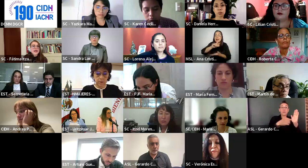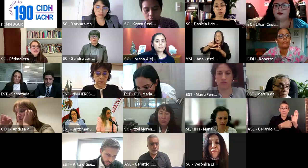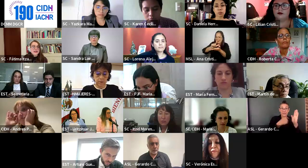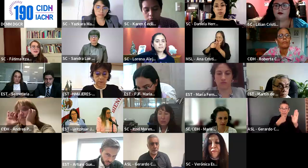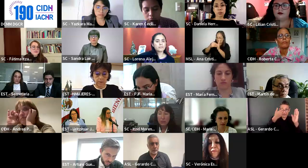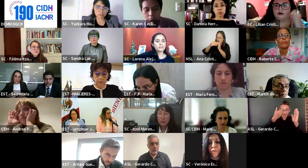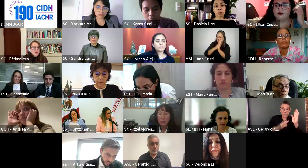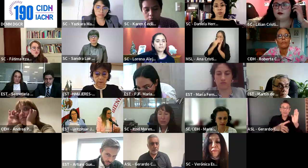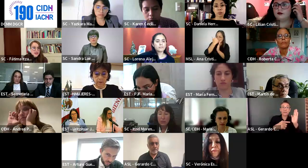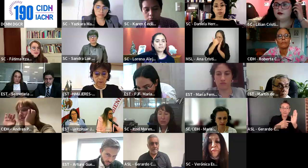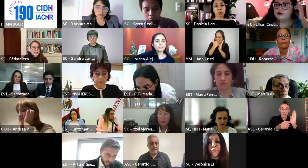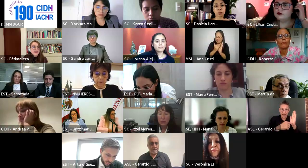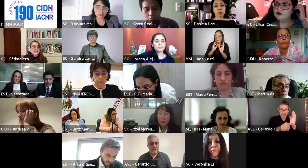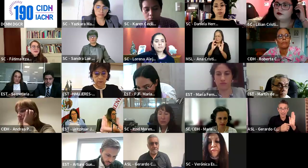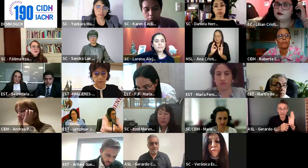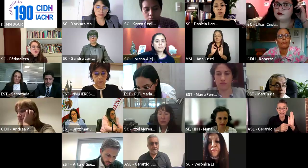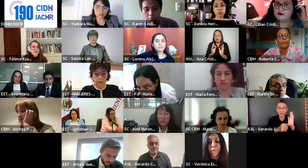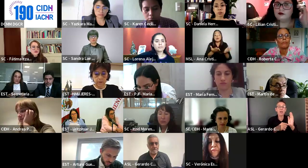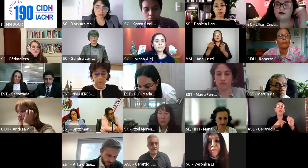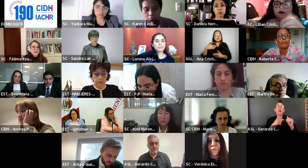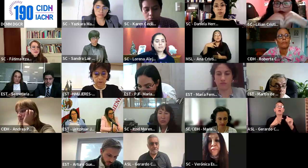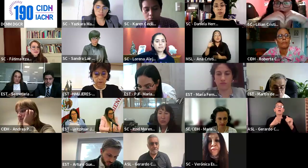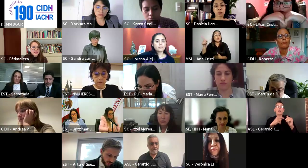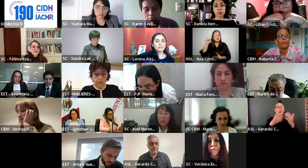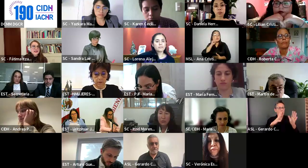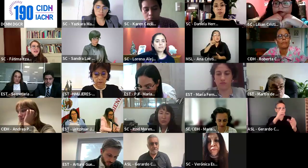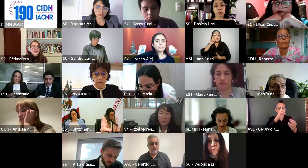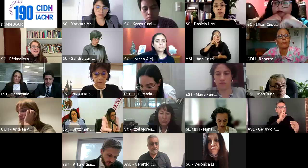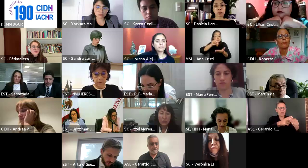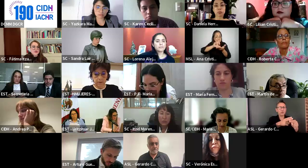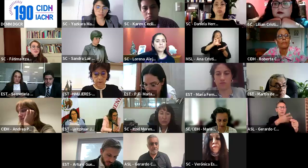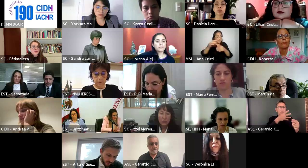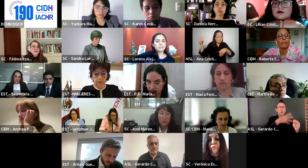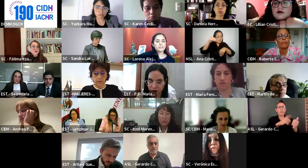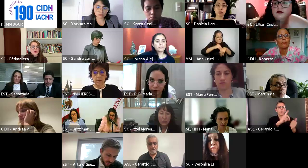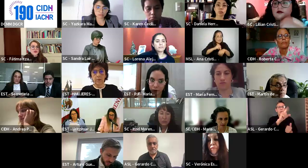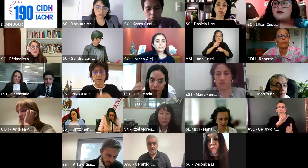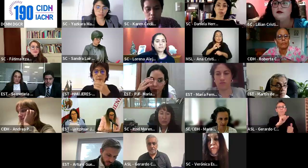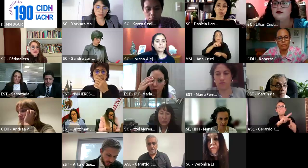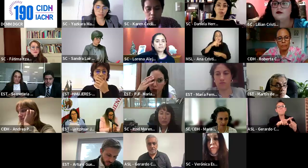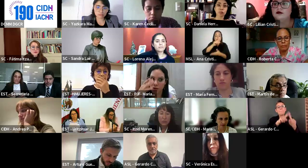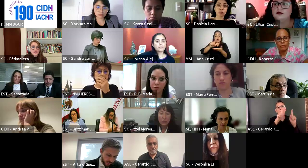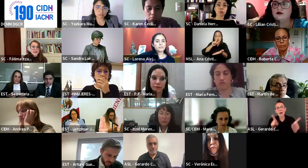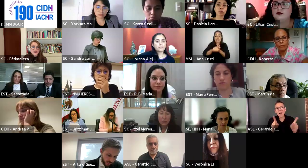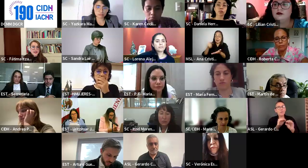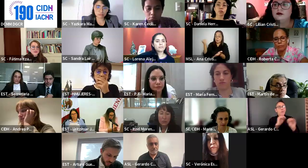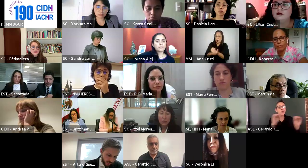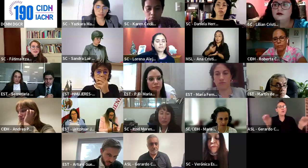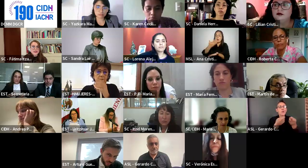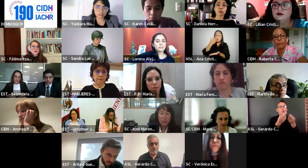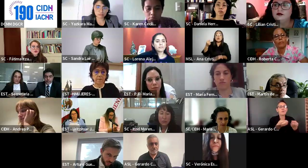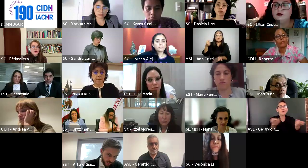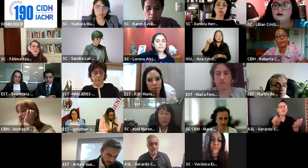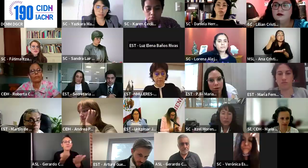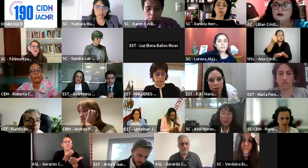incorpora puntualmente el tema de mujeres con discapacidad, la ley se aprobó sin un presupuesto efectivo para que